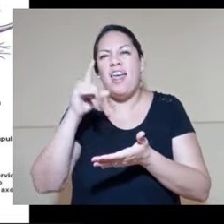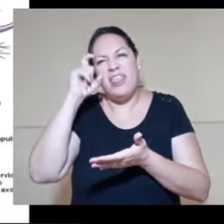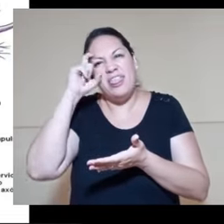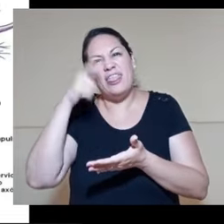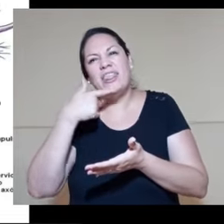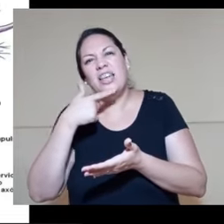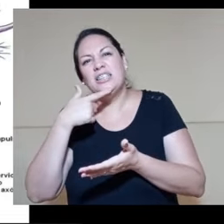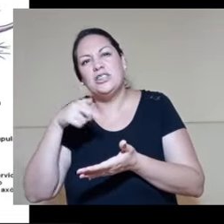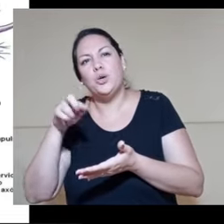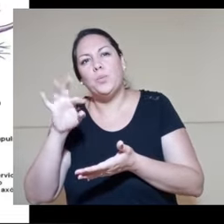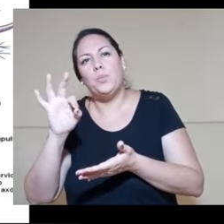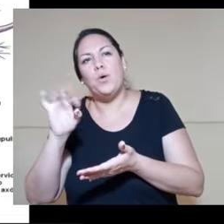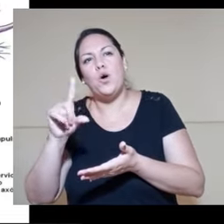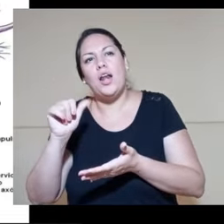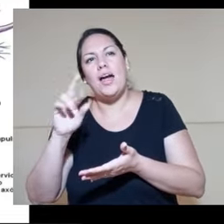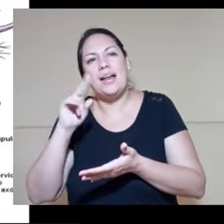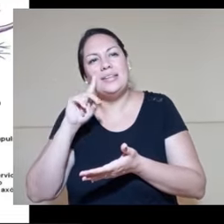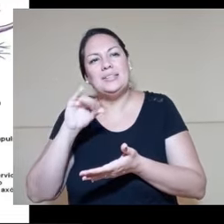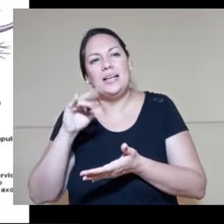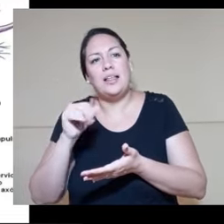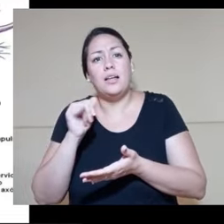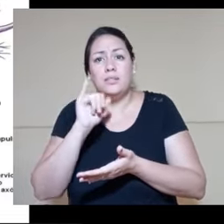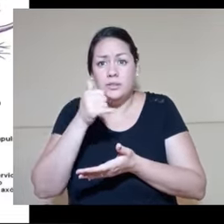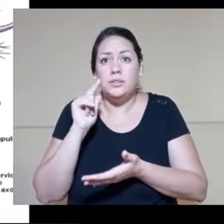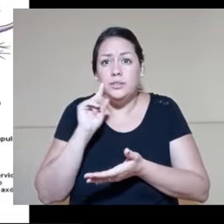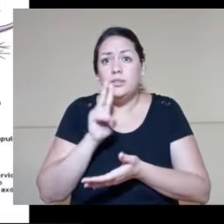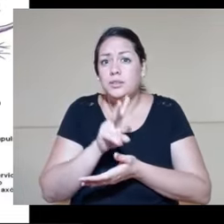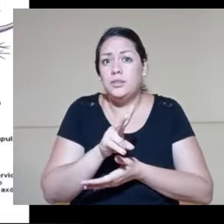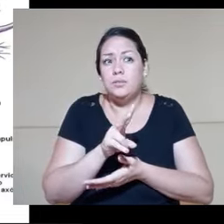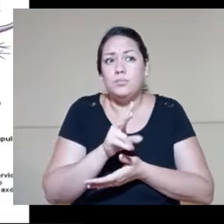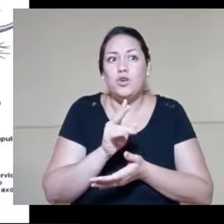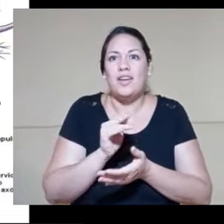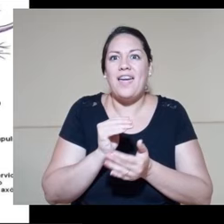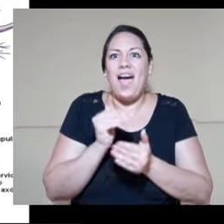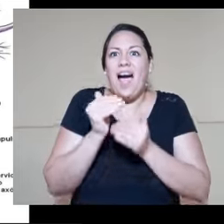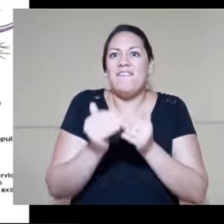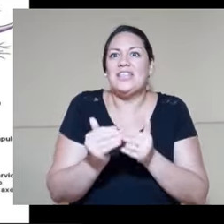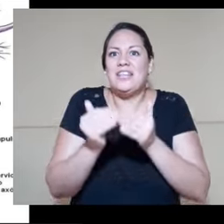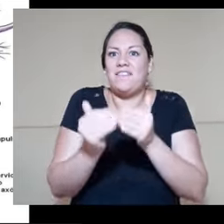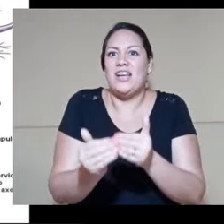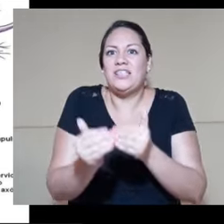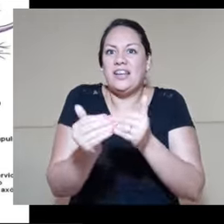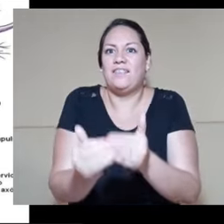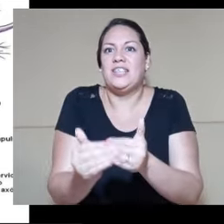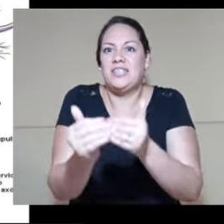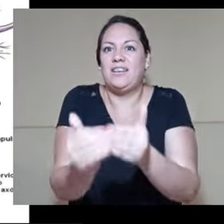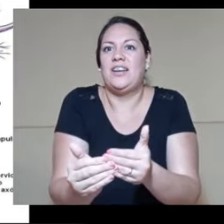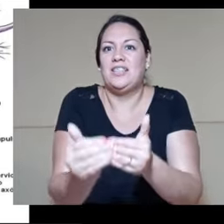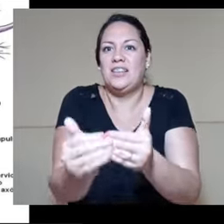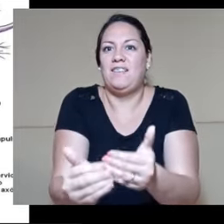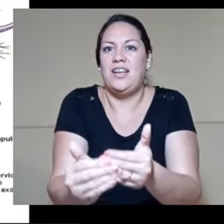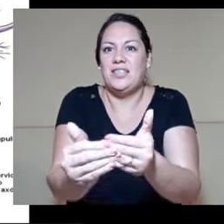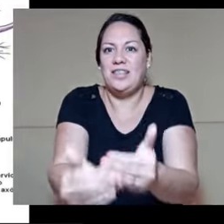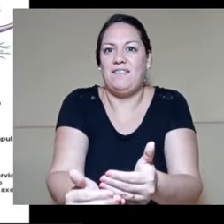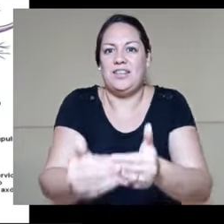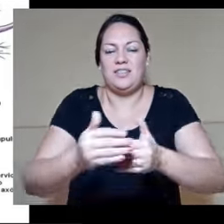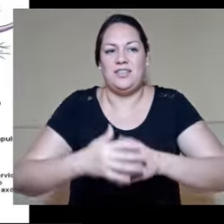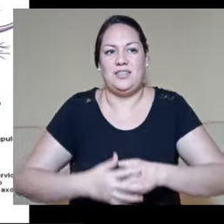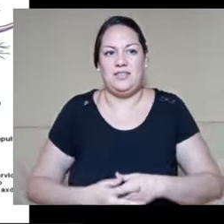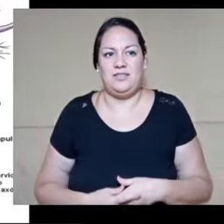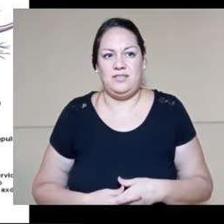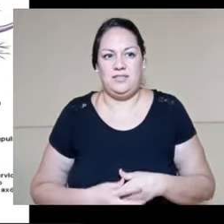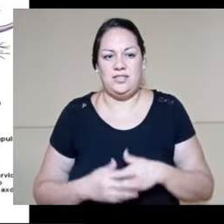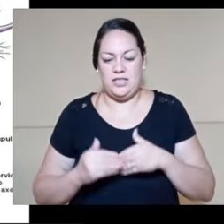medio está despolarizada. Acá. Sí, Claro, acá lo que te está mostrando es que va avanzando el frente, ¿ves? Como